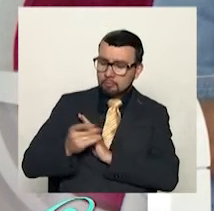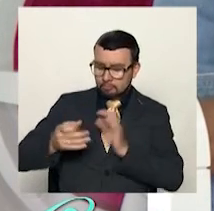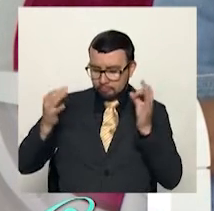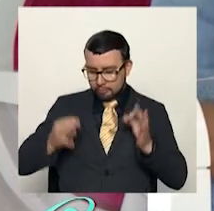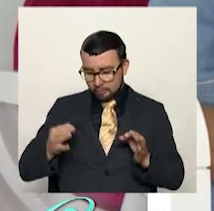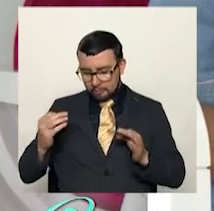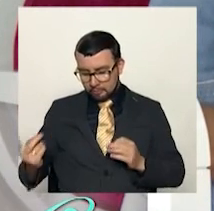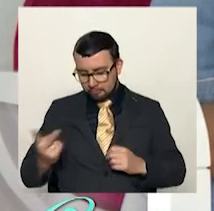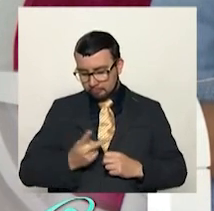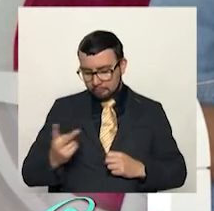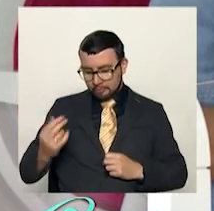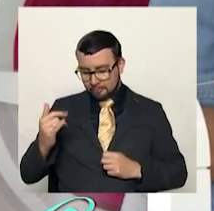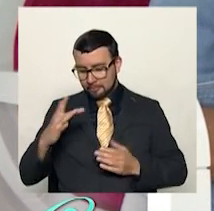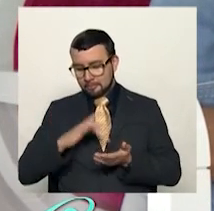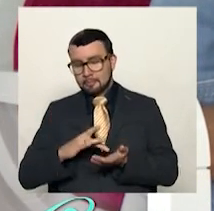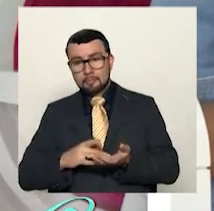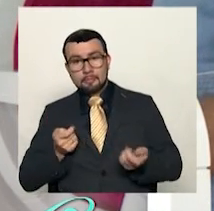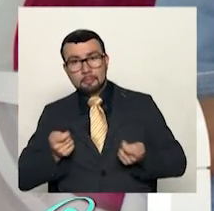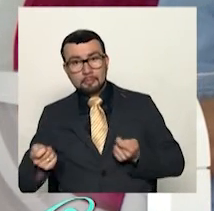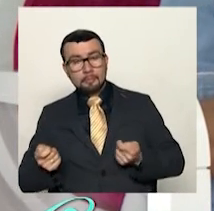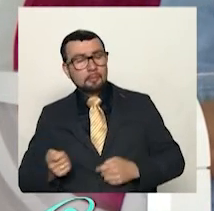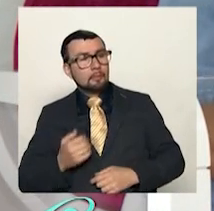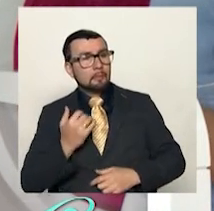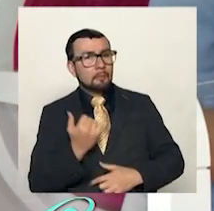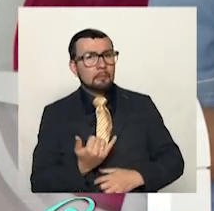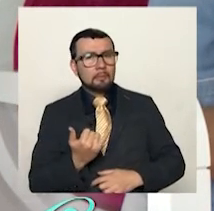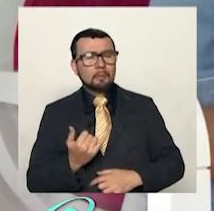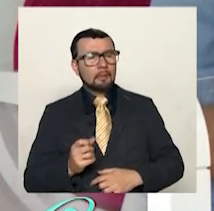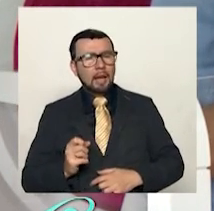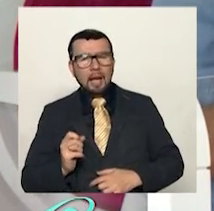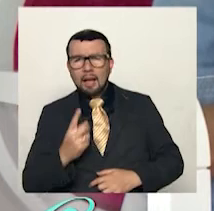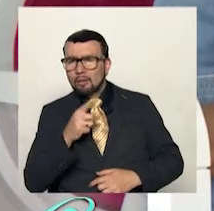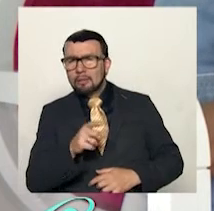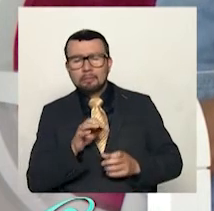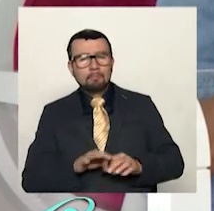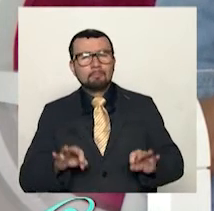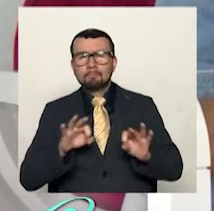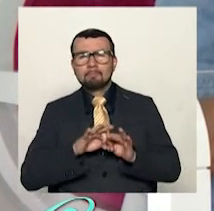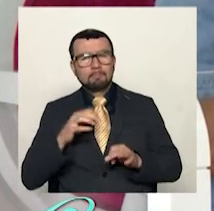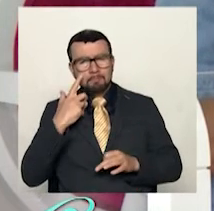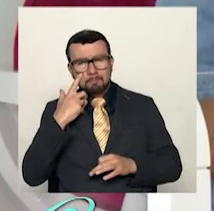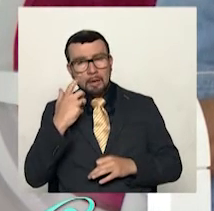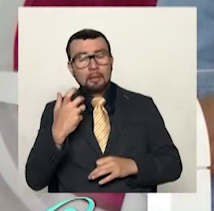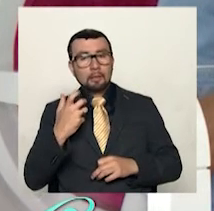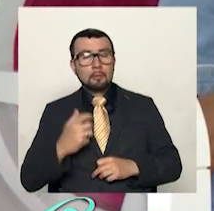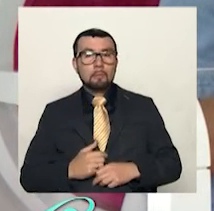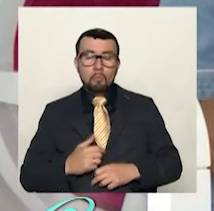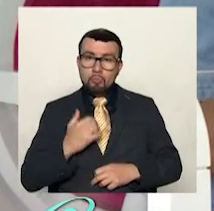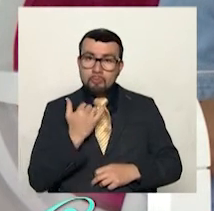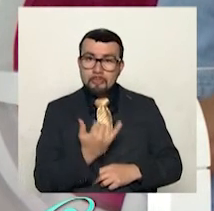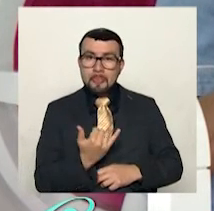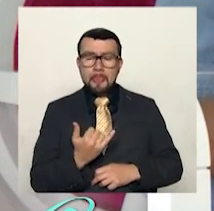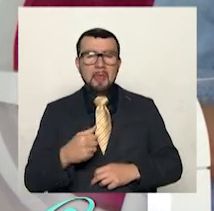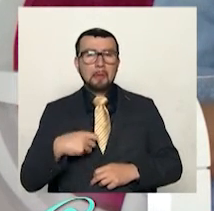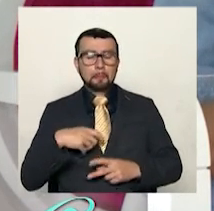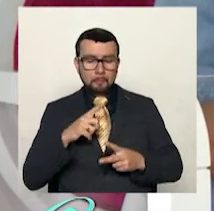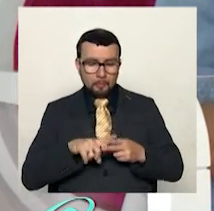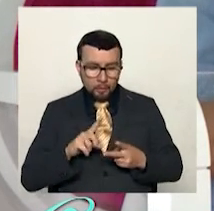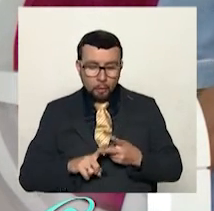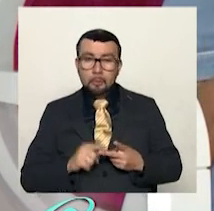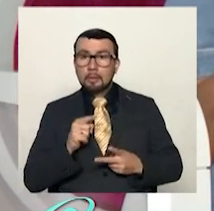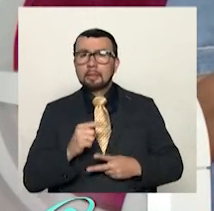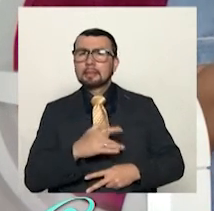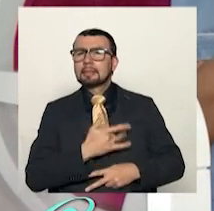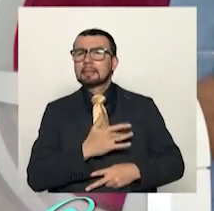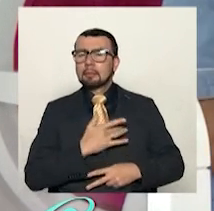ambos cerebros es una cosa impresionante. Pero hay algo más impresionante y es que nosotros tenemos dos tipos de sistema